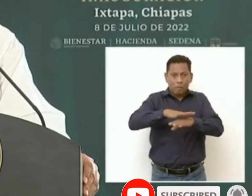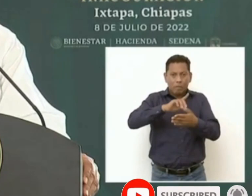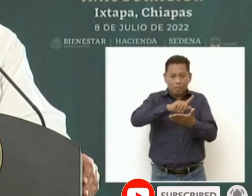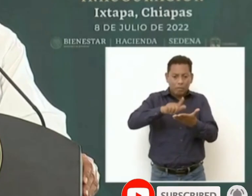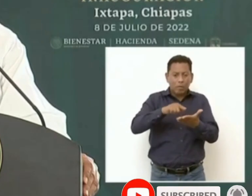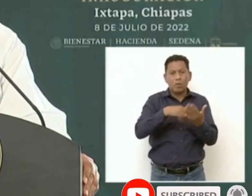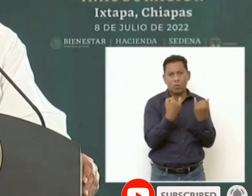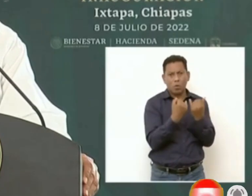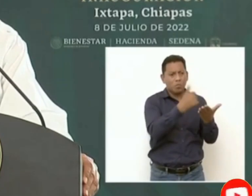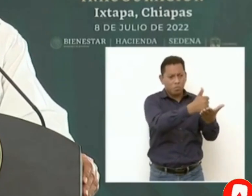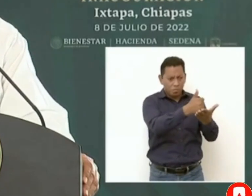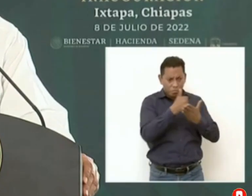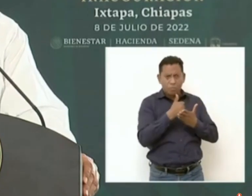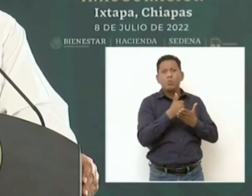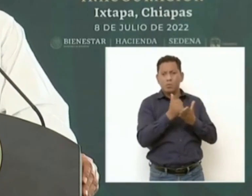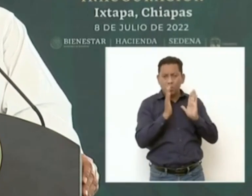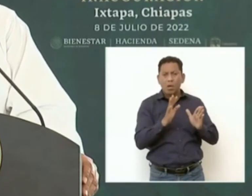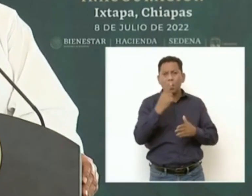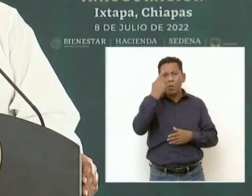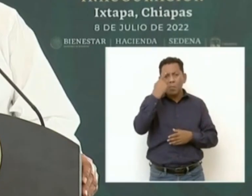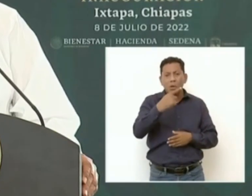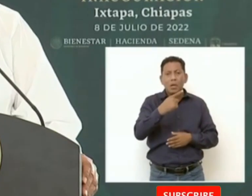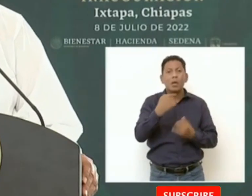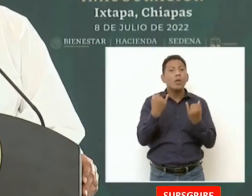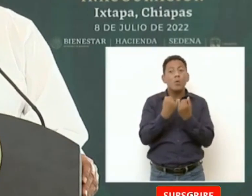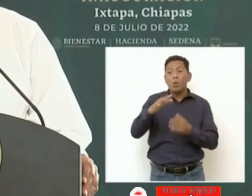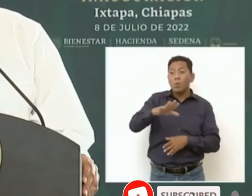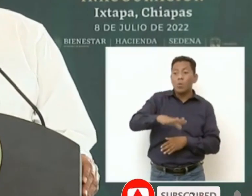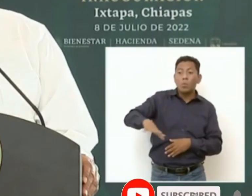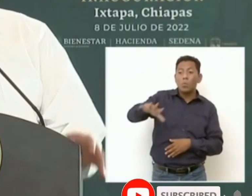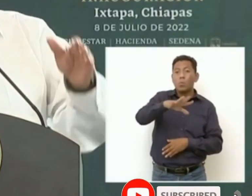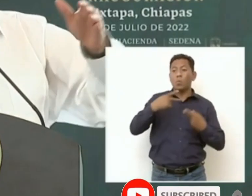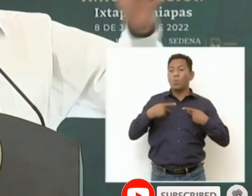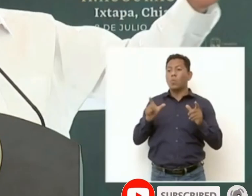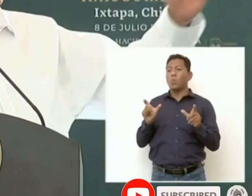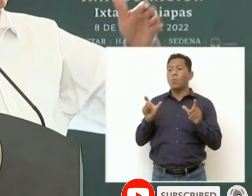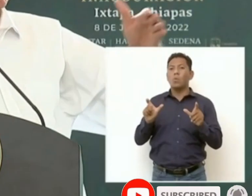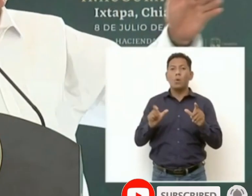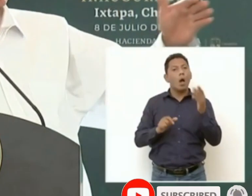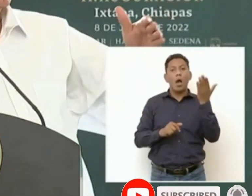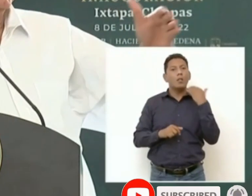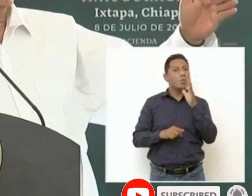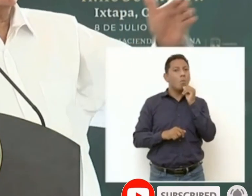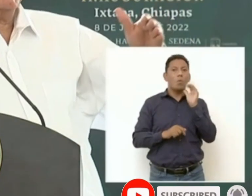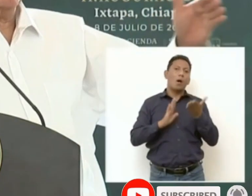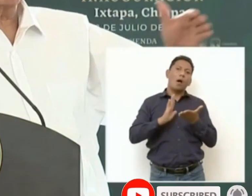ayudarnos, y lo están haciendo, para garantizar la seguridad pública, porque antes no podían